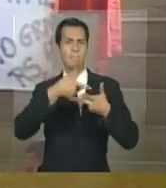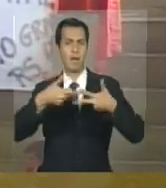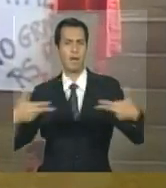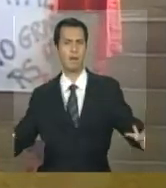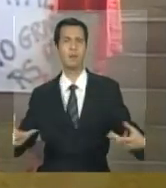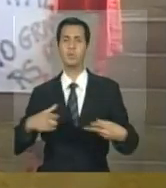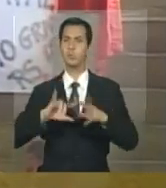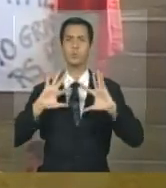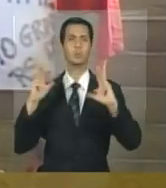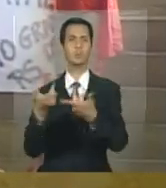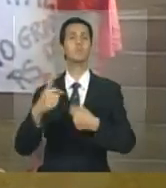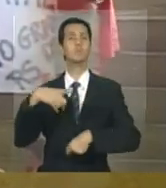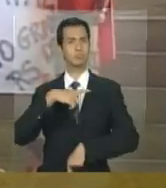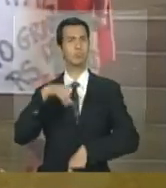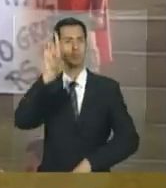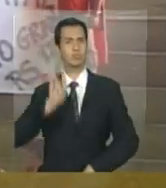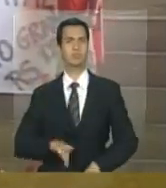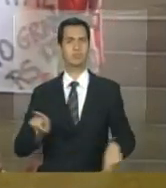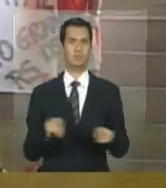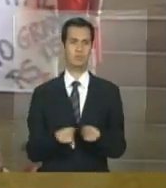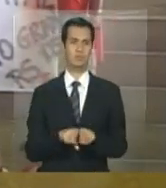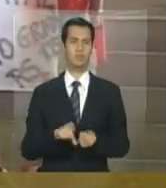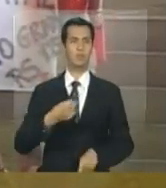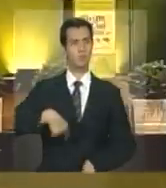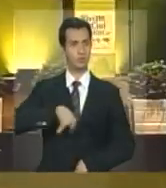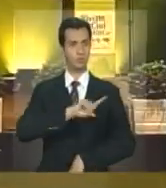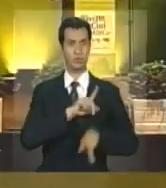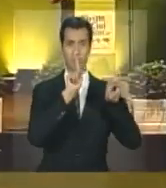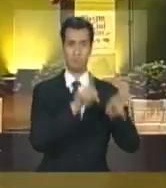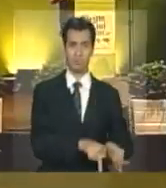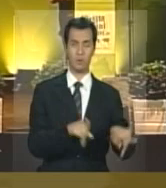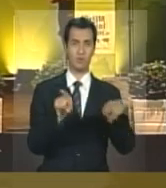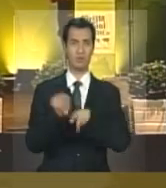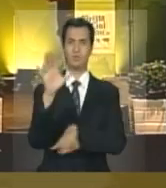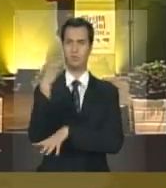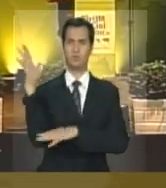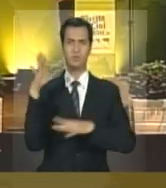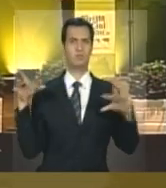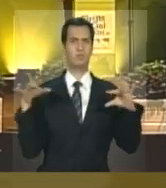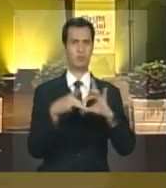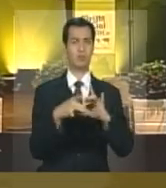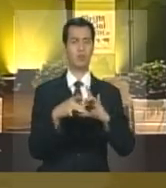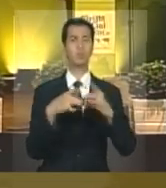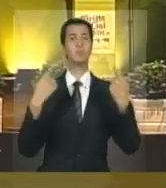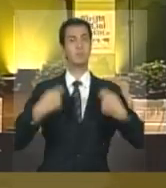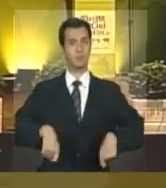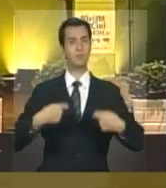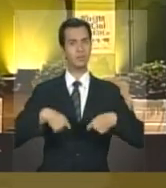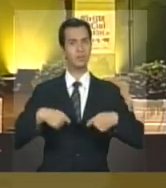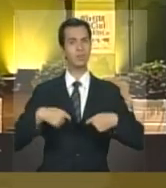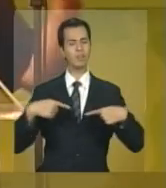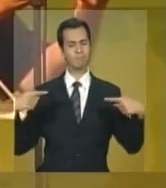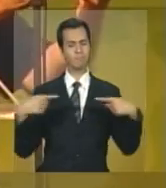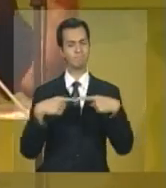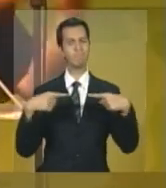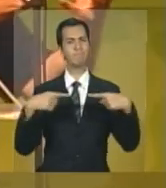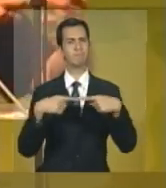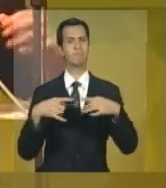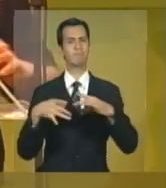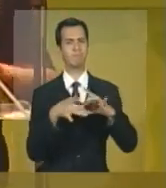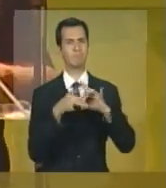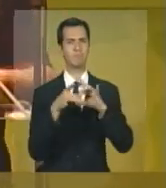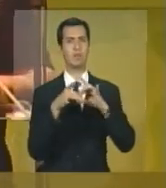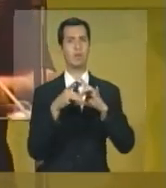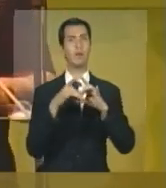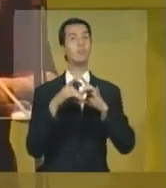Y para que haya armonía con la naturaleza, tenemos que reconocer que también ella tiene